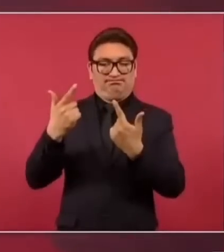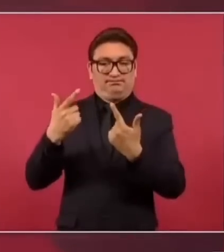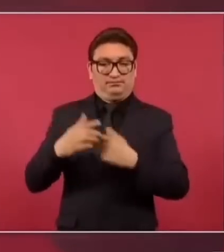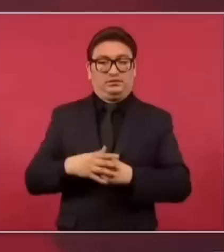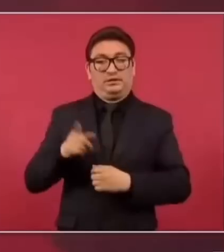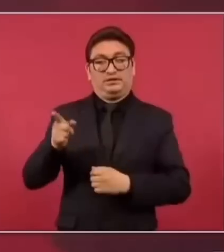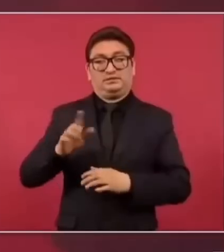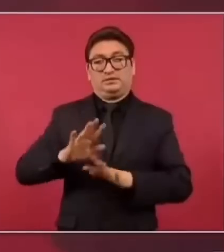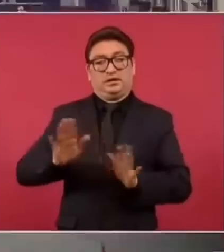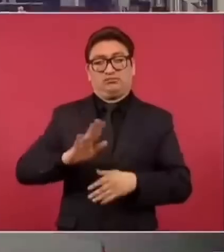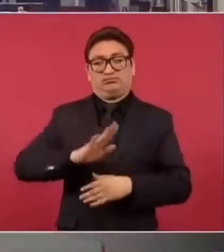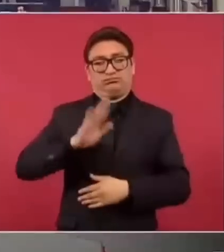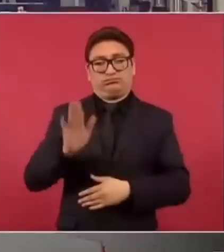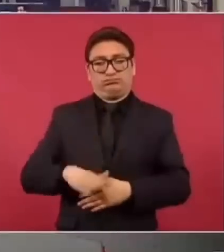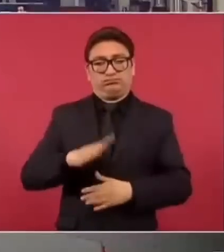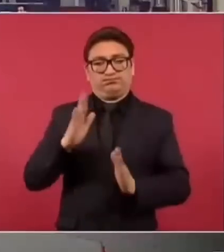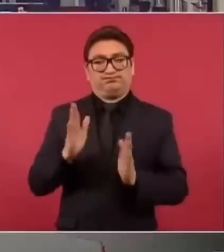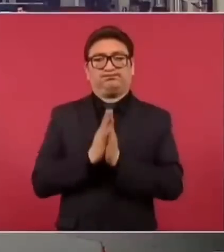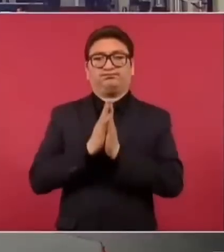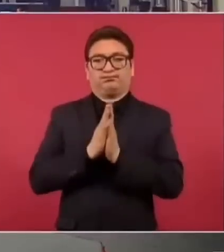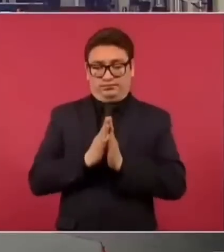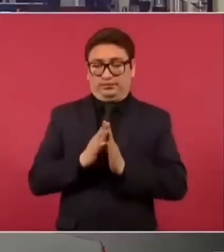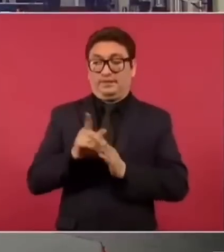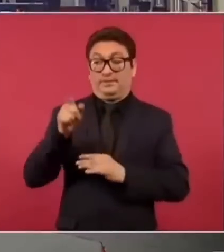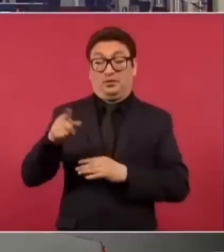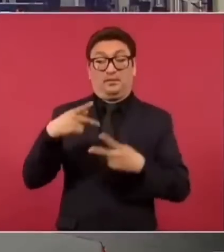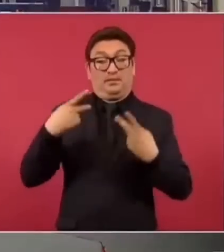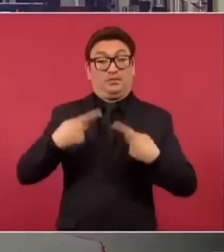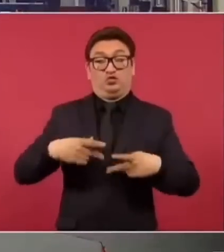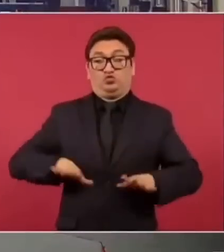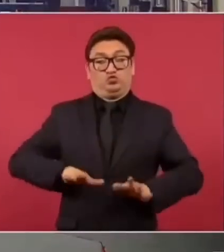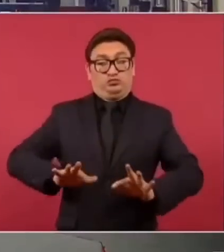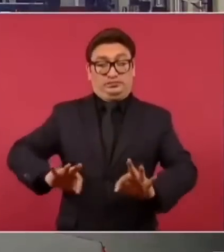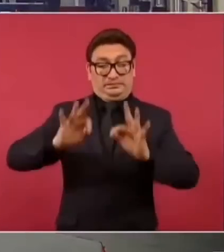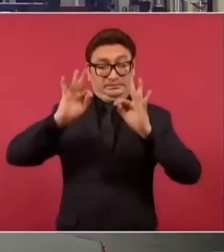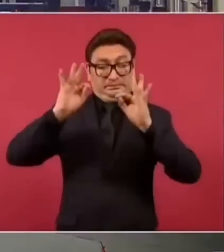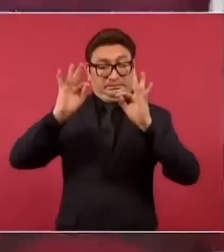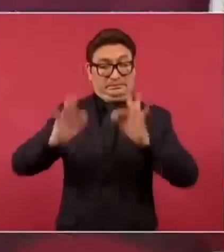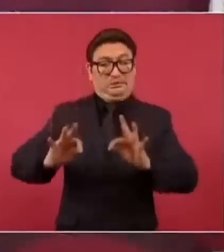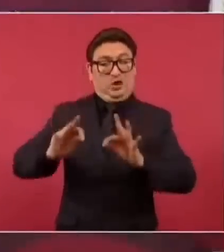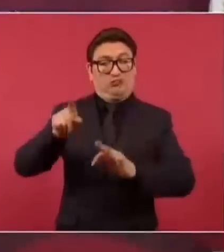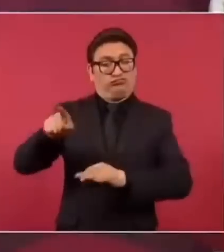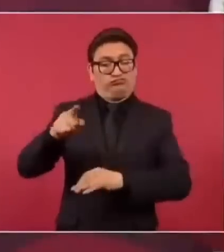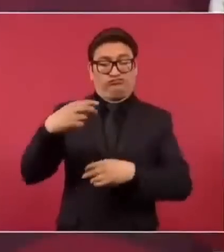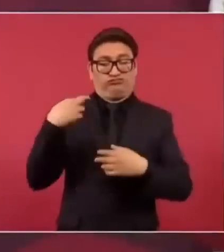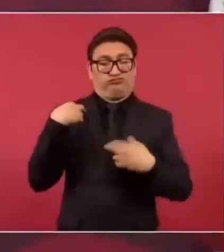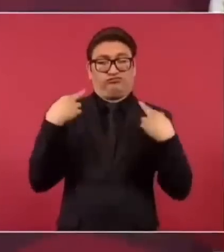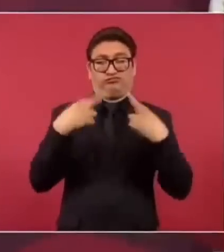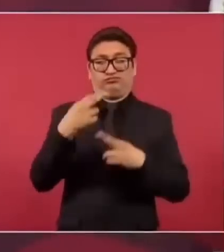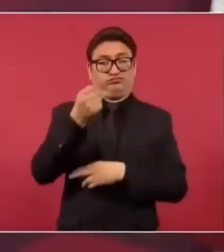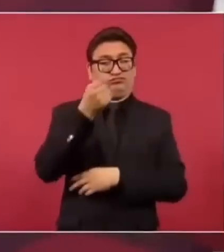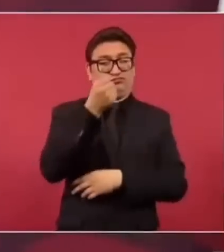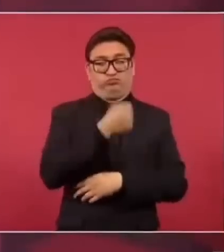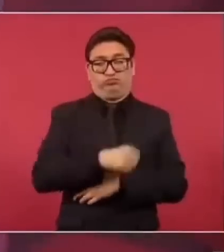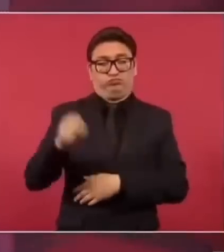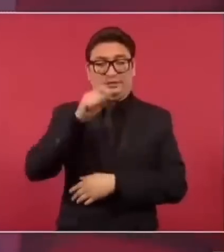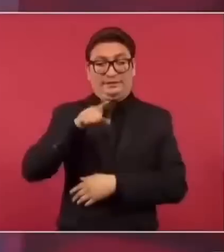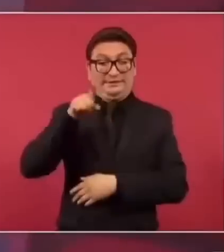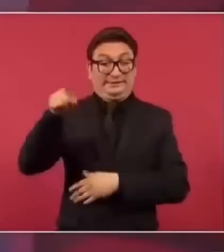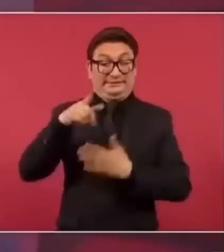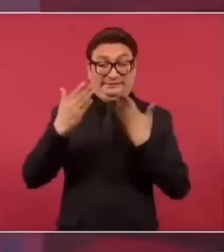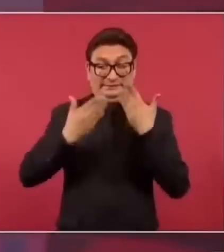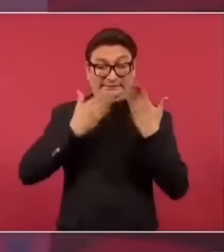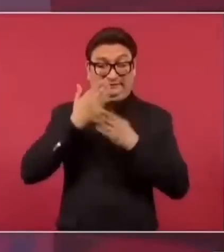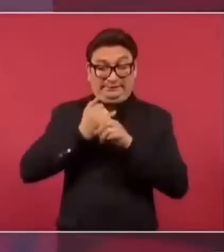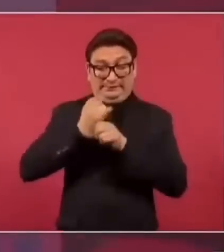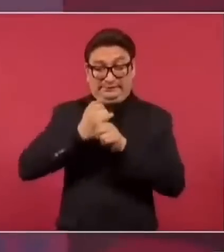ya falleció, pero una gente extraordinaria, un maestro, uno de los mejores estudiosos